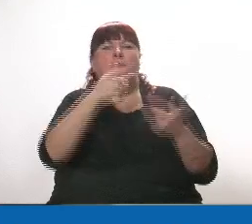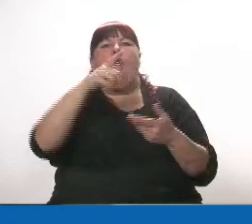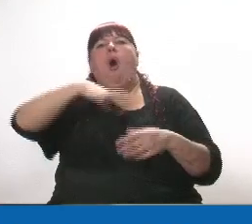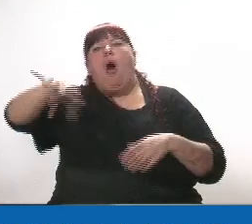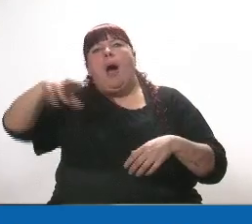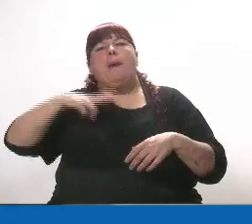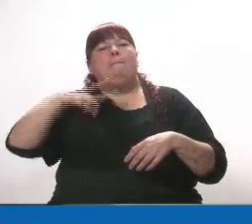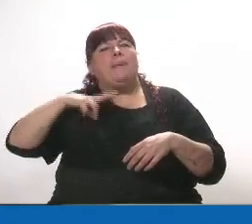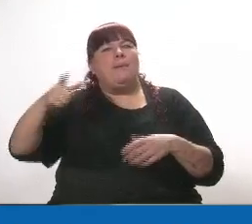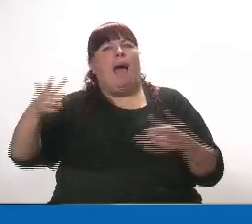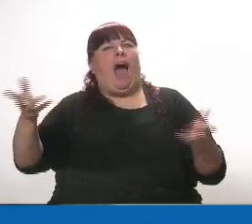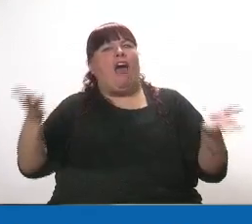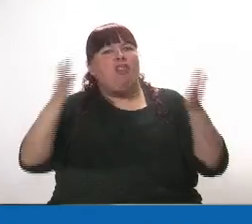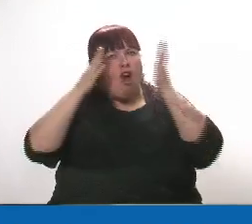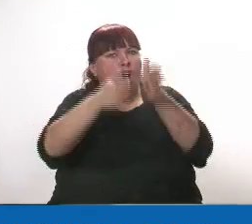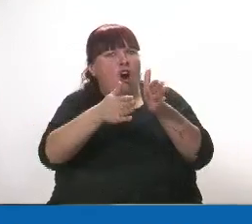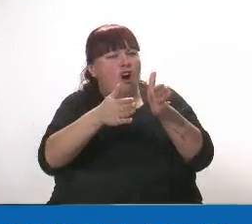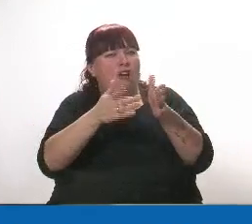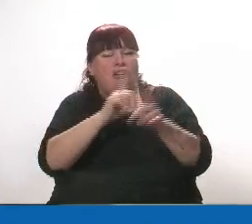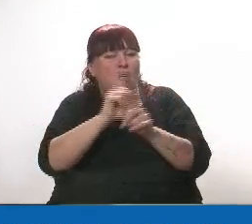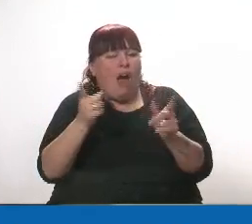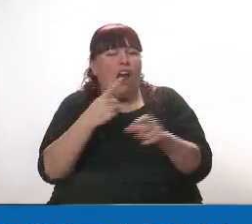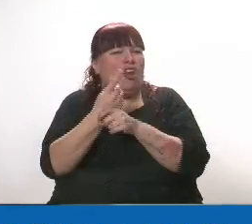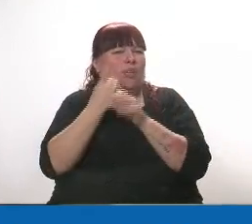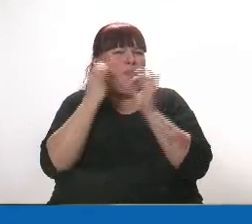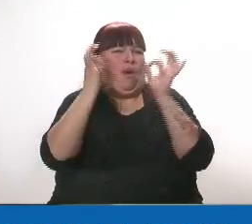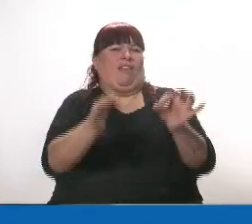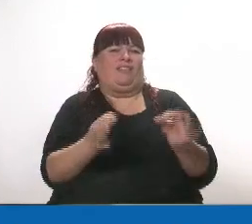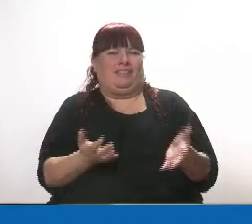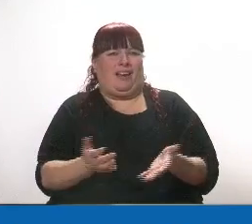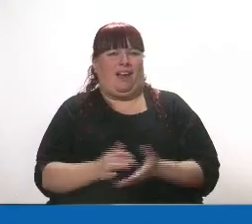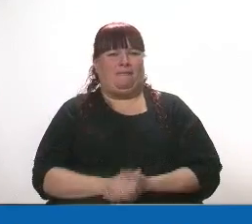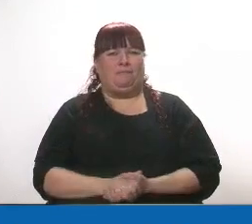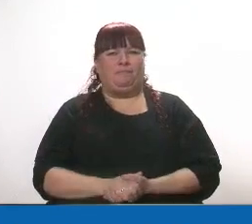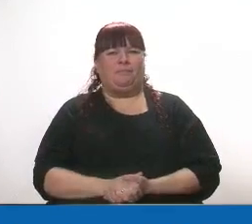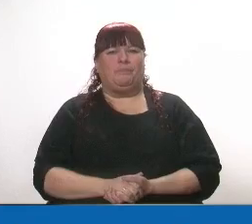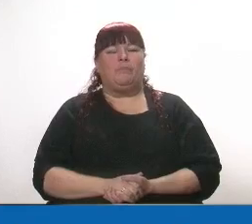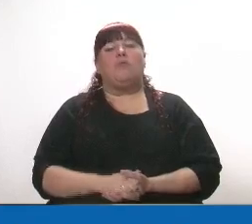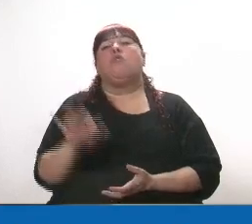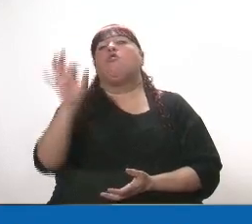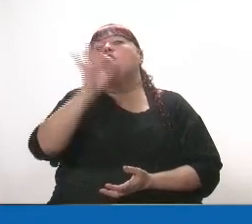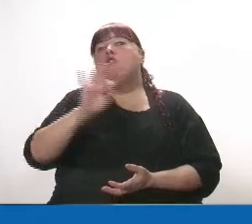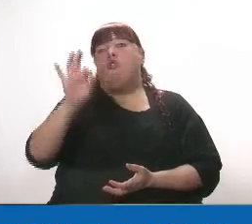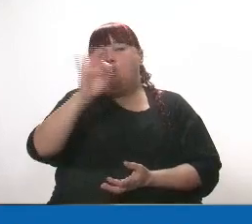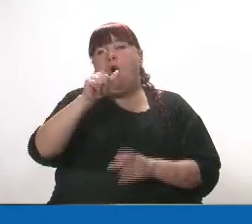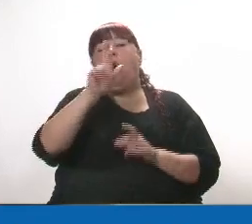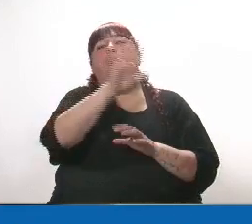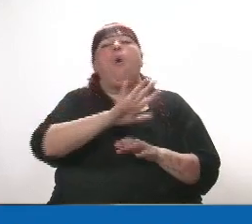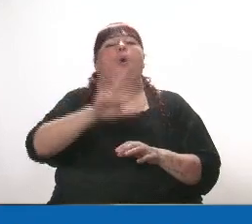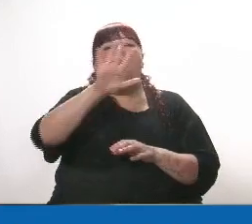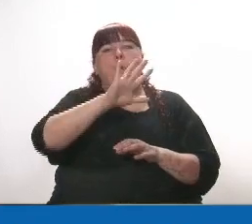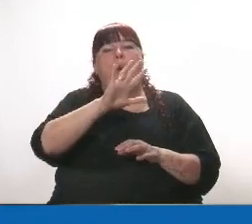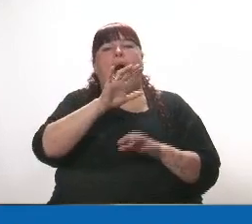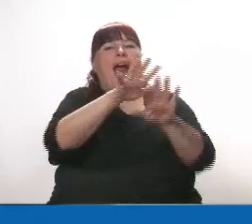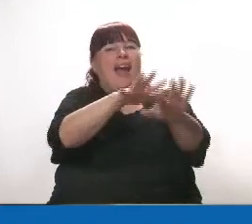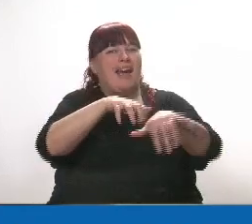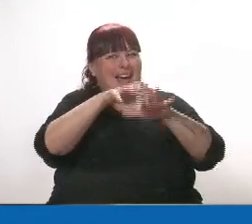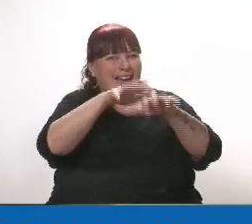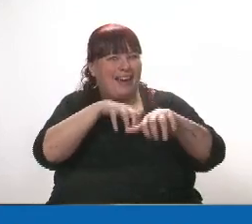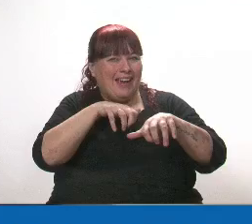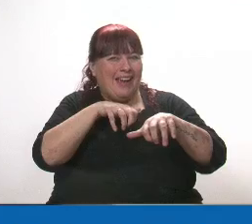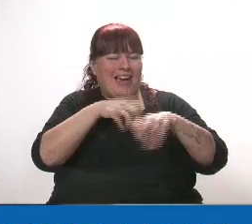privados no nos enfocamos en eso no lo vamos a lograr o tenemos una zona agro